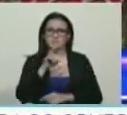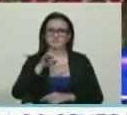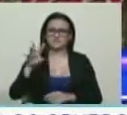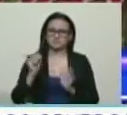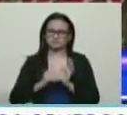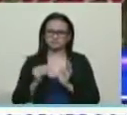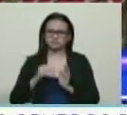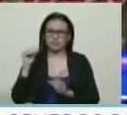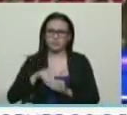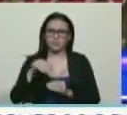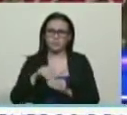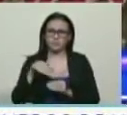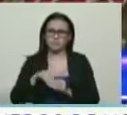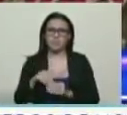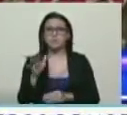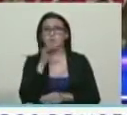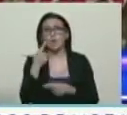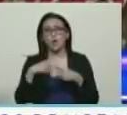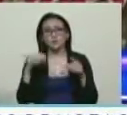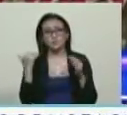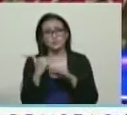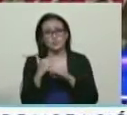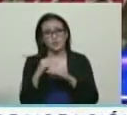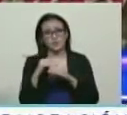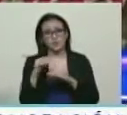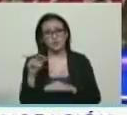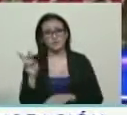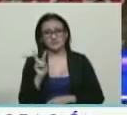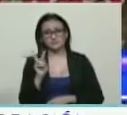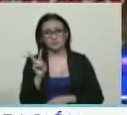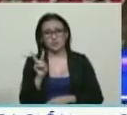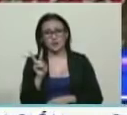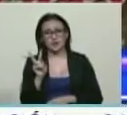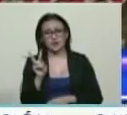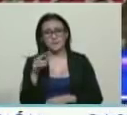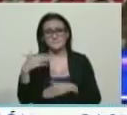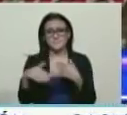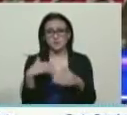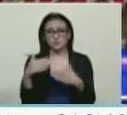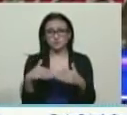No hay país en el mundo que registre un proceso